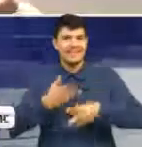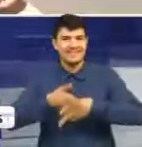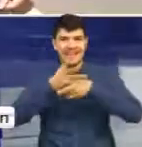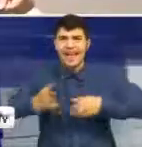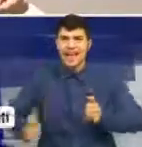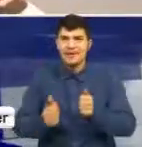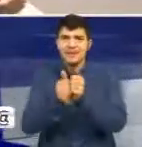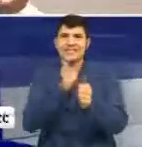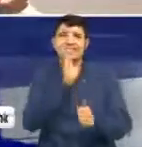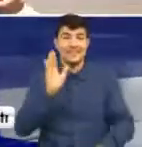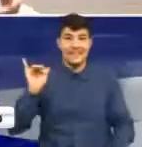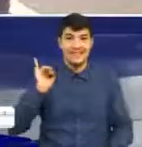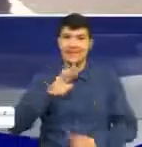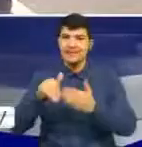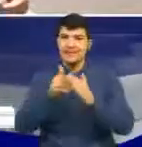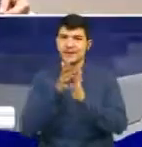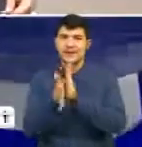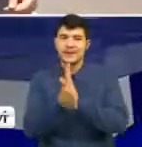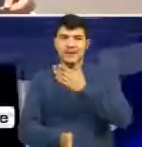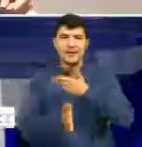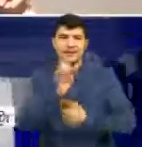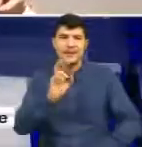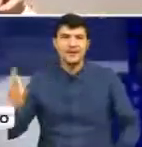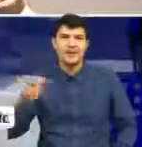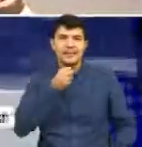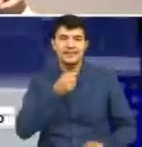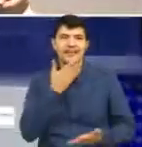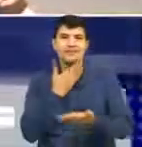Ejército Nacional. Esa es toda la información por el momento. Sigan ustedes en estudio, compañeros, con más de Oriente Noticias.